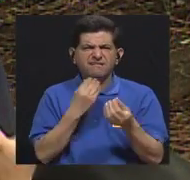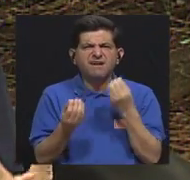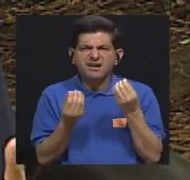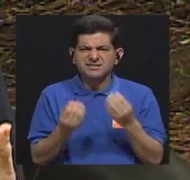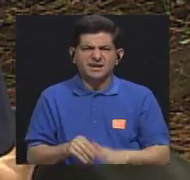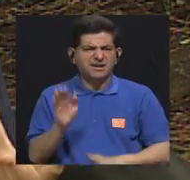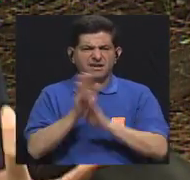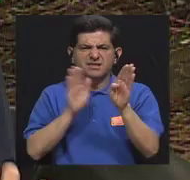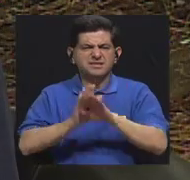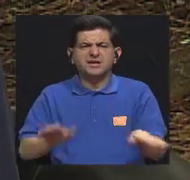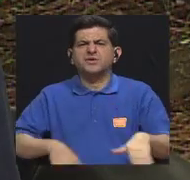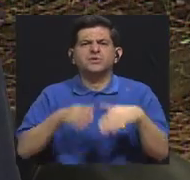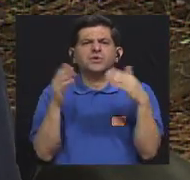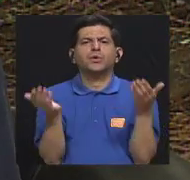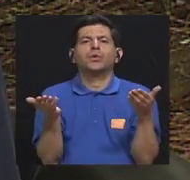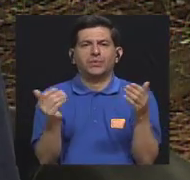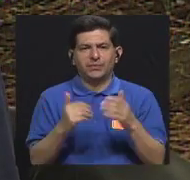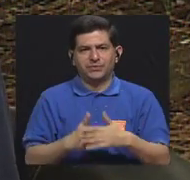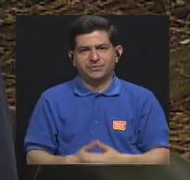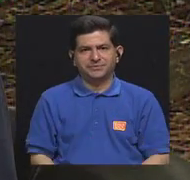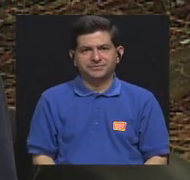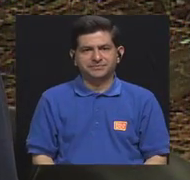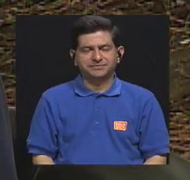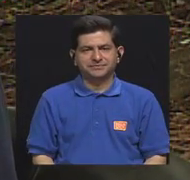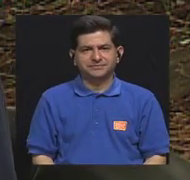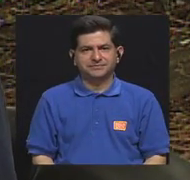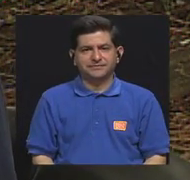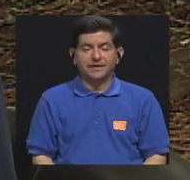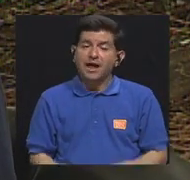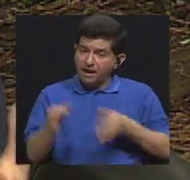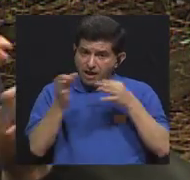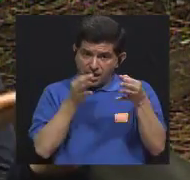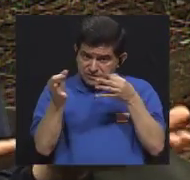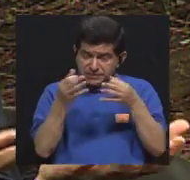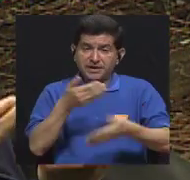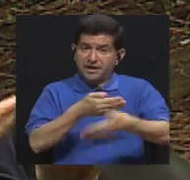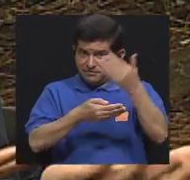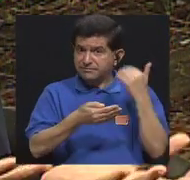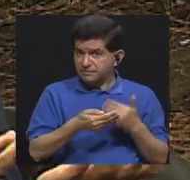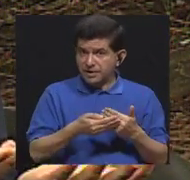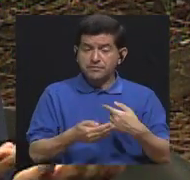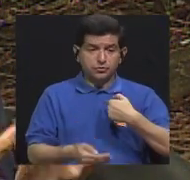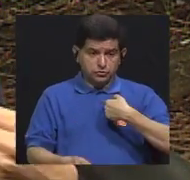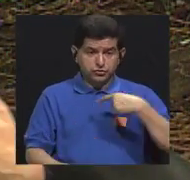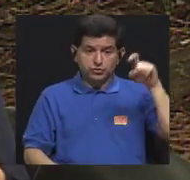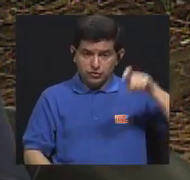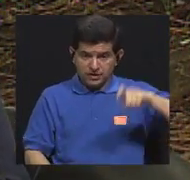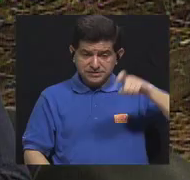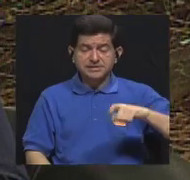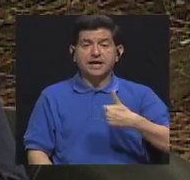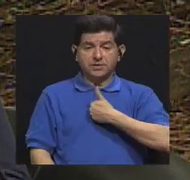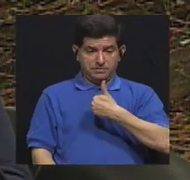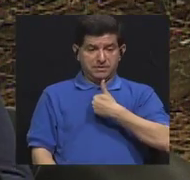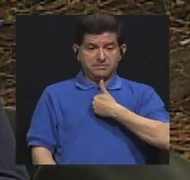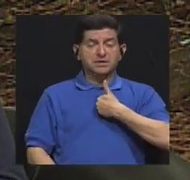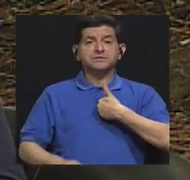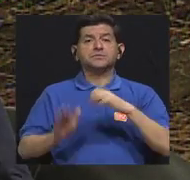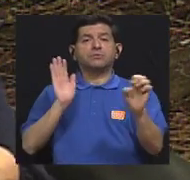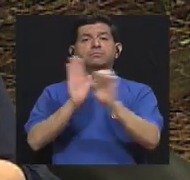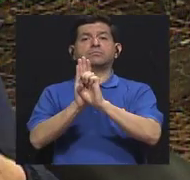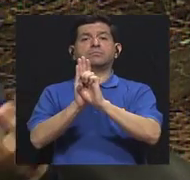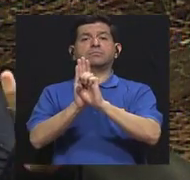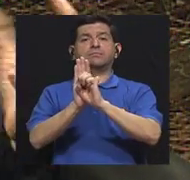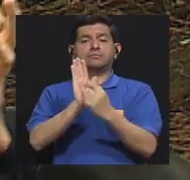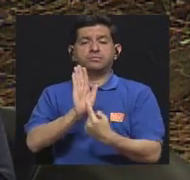qué es lo que hacemos y cómo nos desarrollamos. Entonces, bueno, les mencionaba anteriormente que yo tengo que empezar por mí